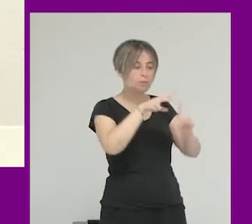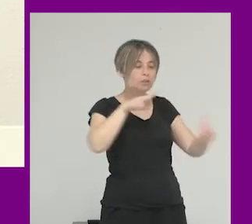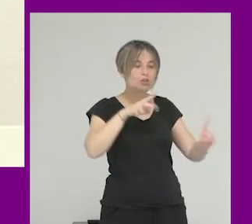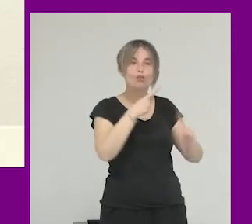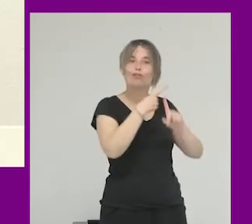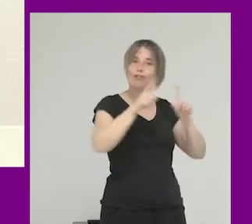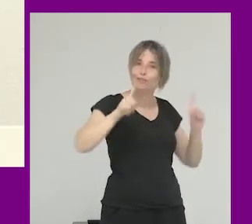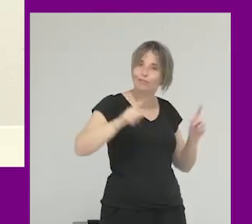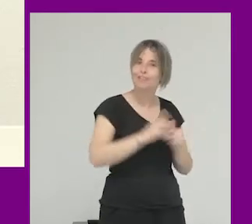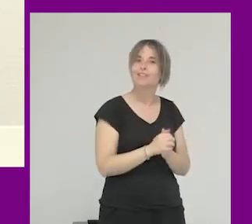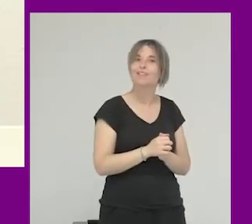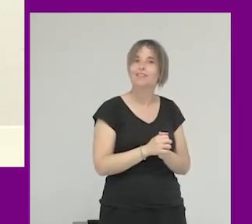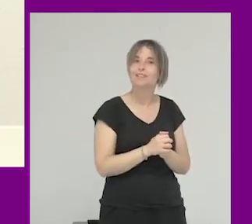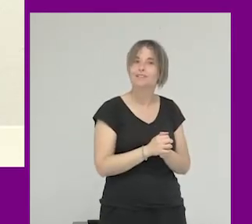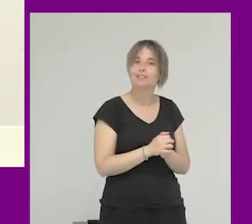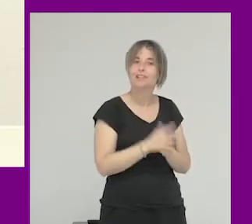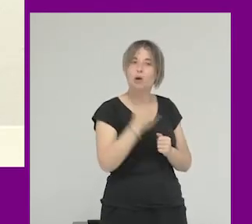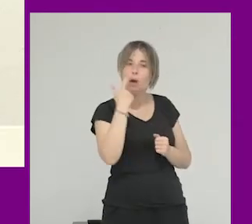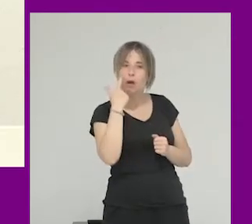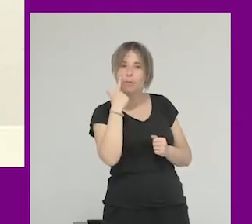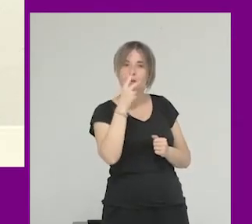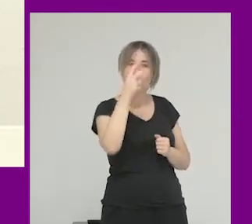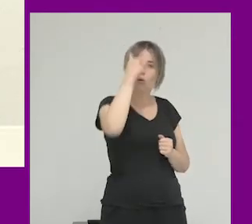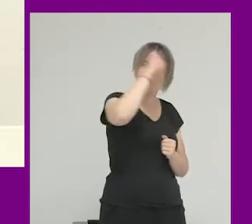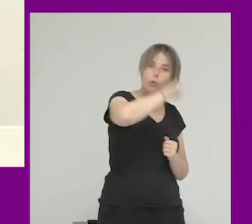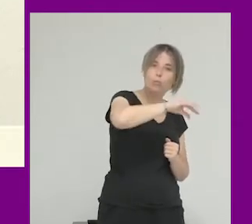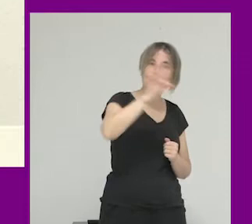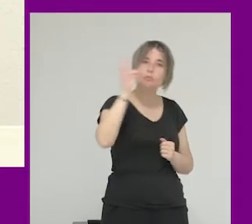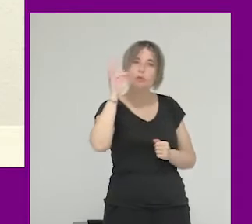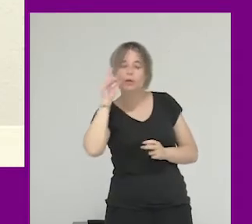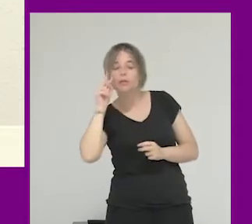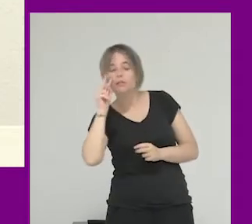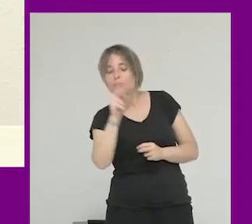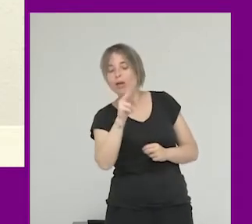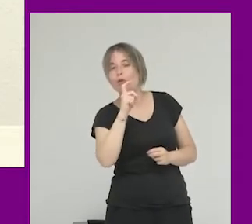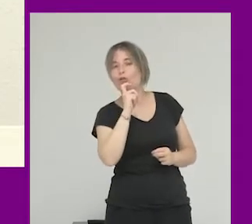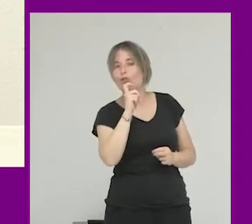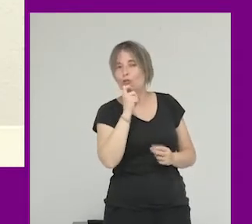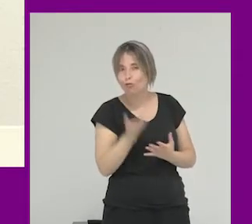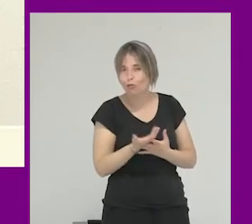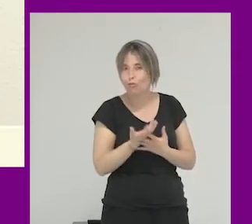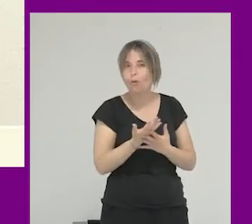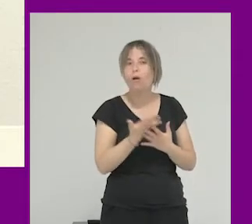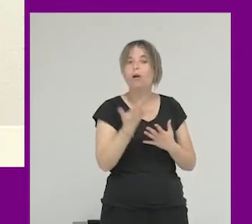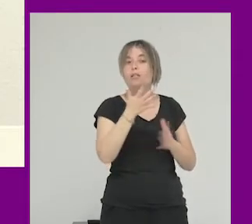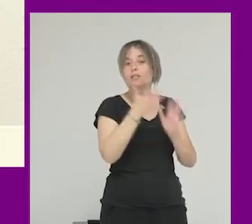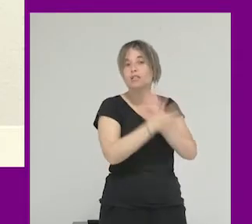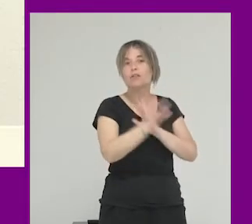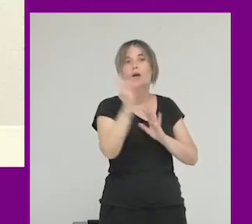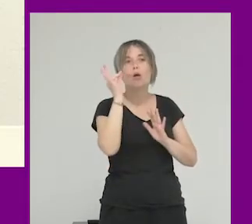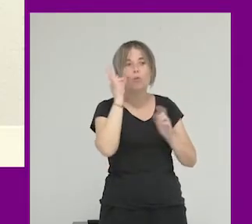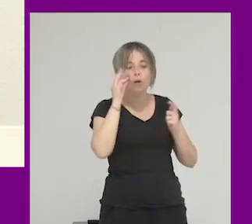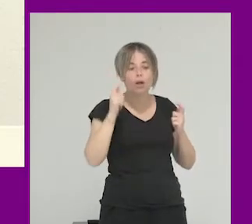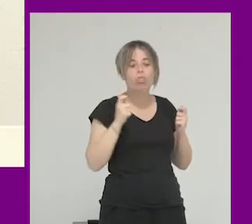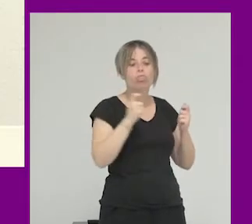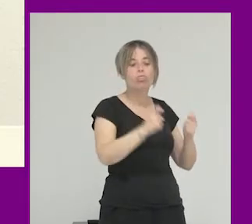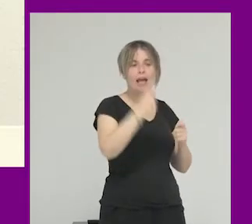alcalinos, a ver cómo los ven, cómo, y en definitiva aportarían el saber